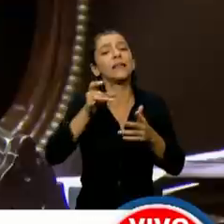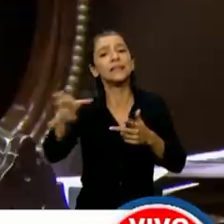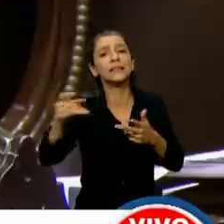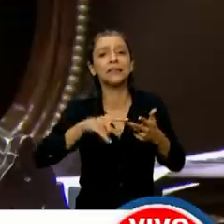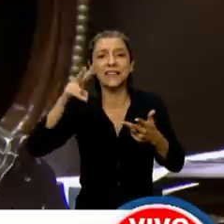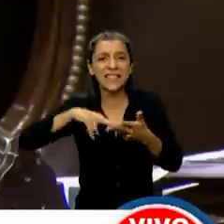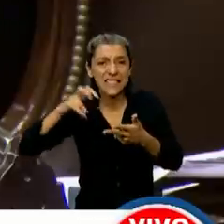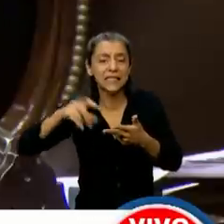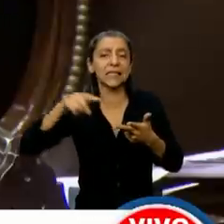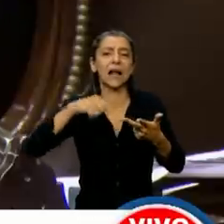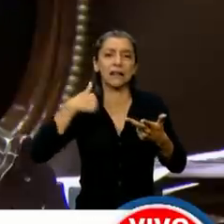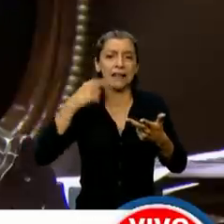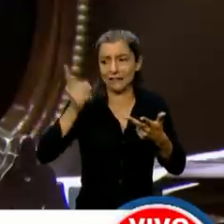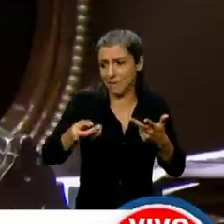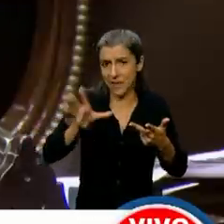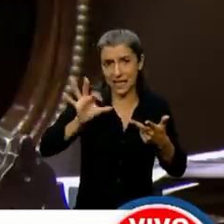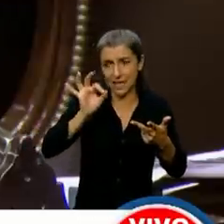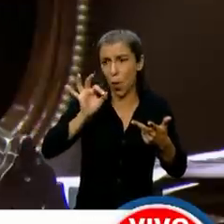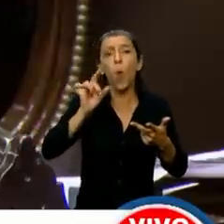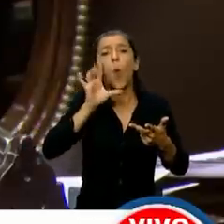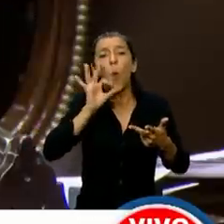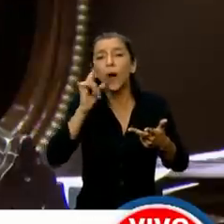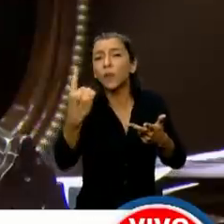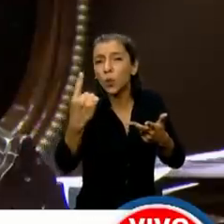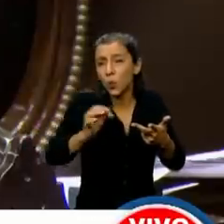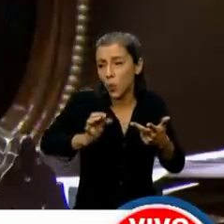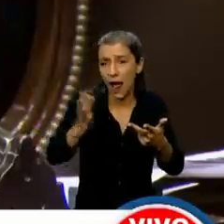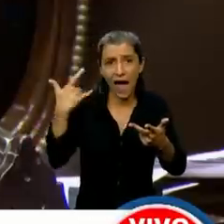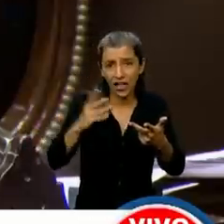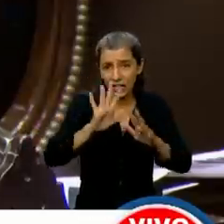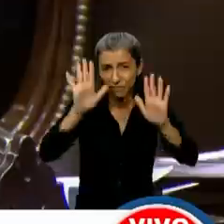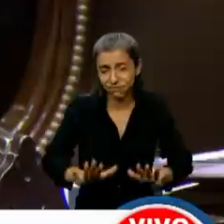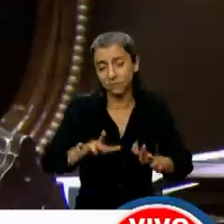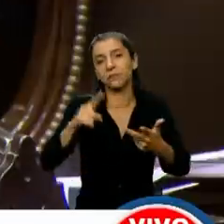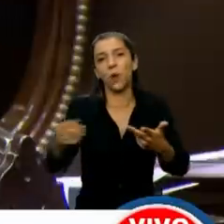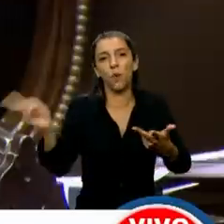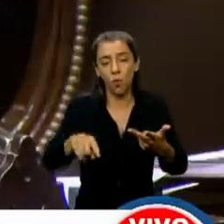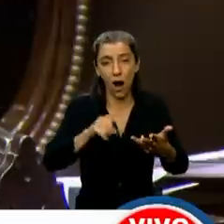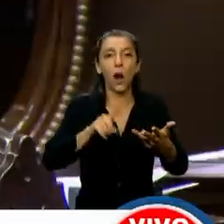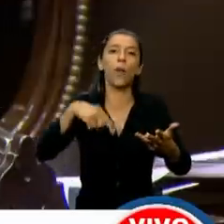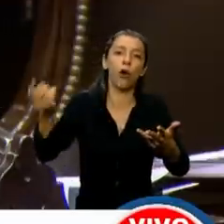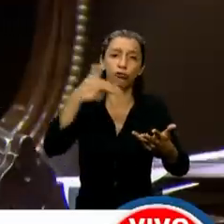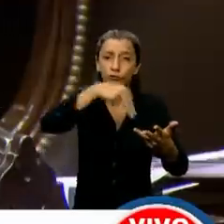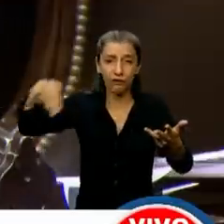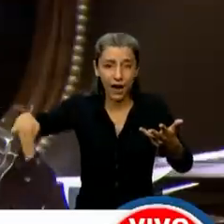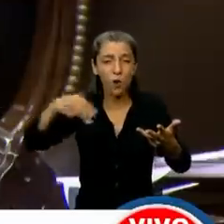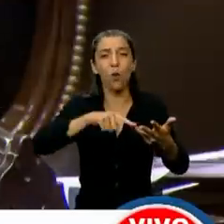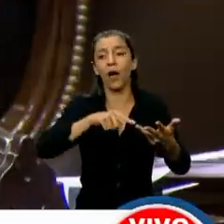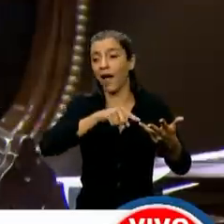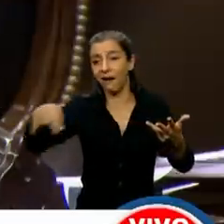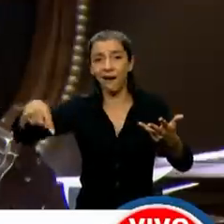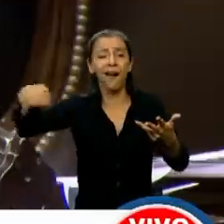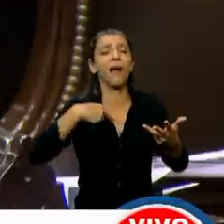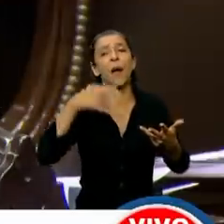campo cuyano después de 51 años en neuquén de cipoletti a neuquén hasta plottier después de